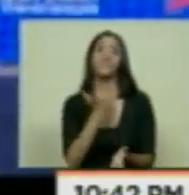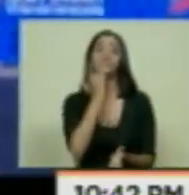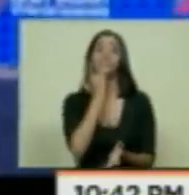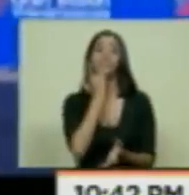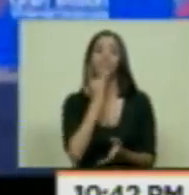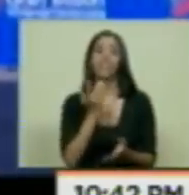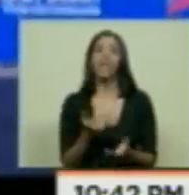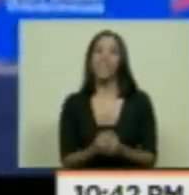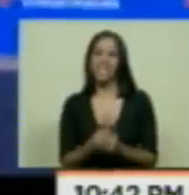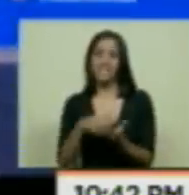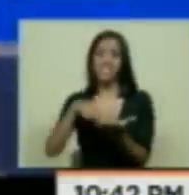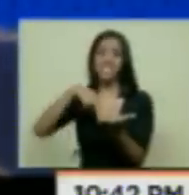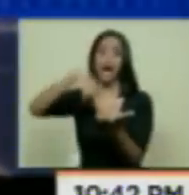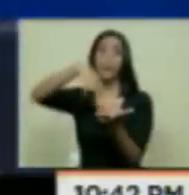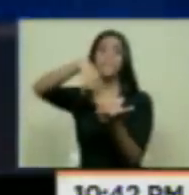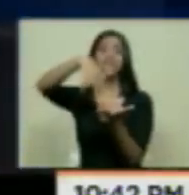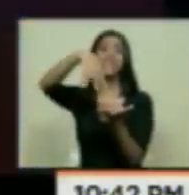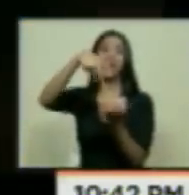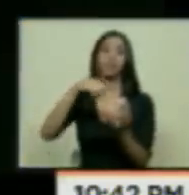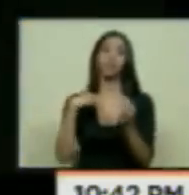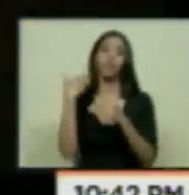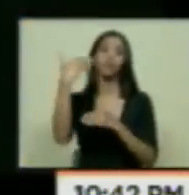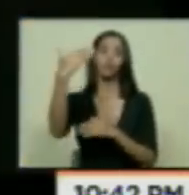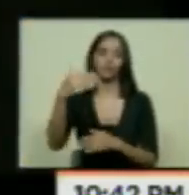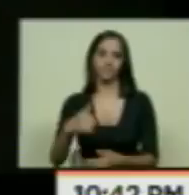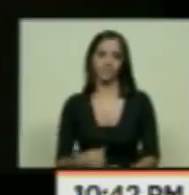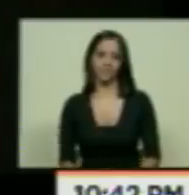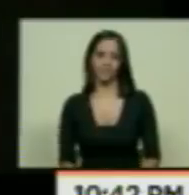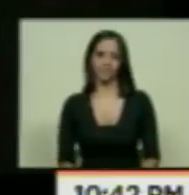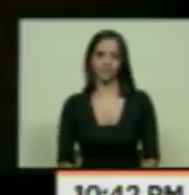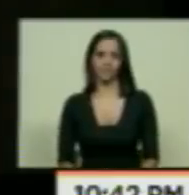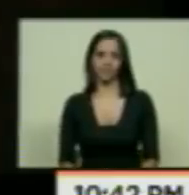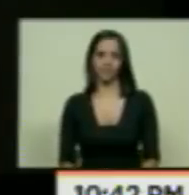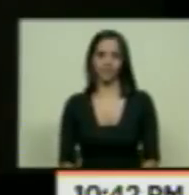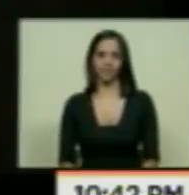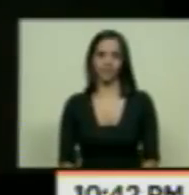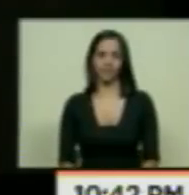y caminando hacia el futuro.